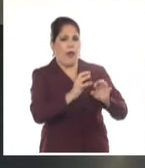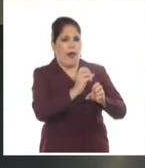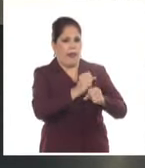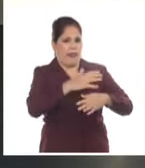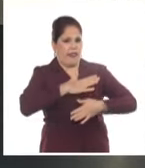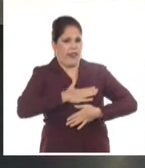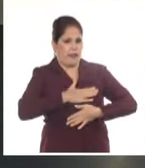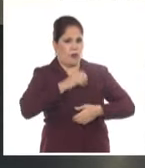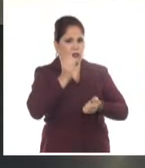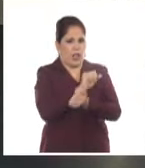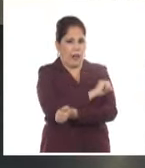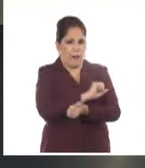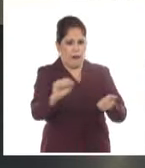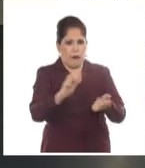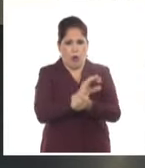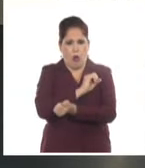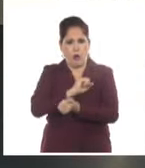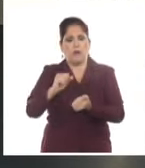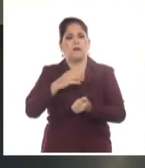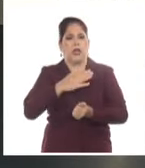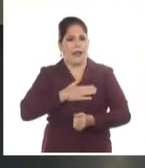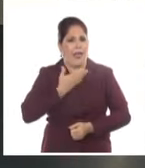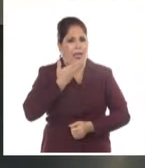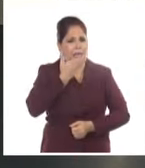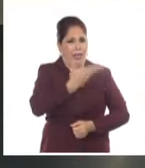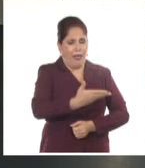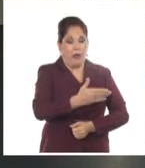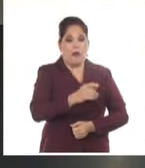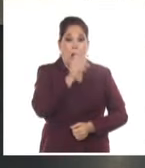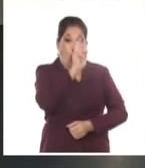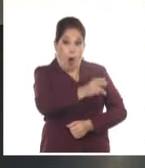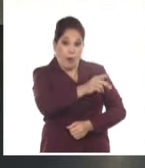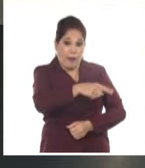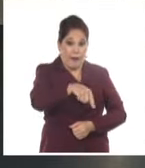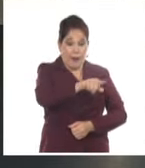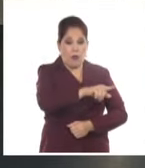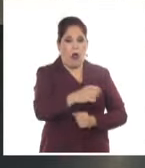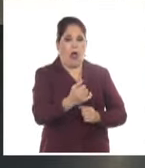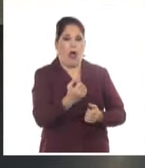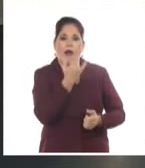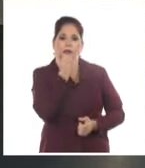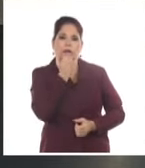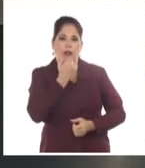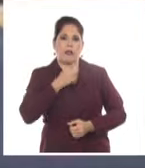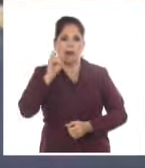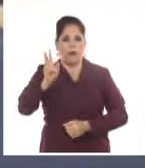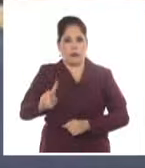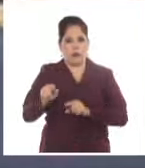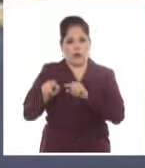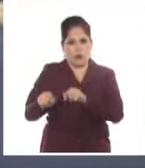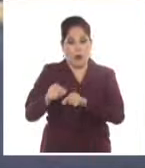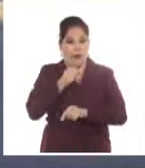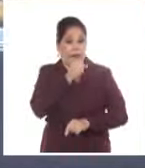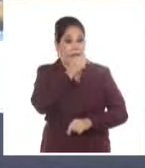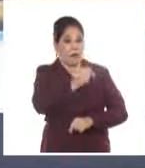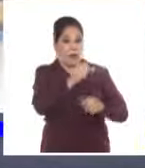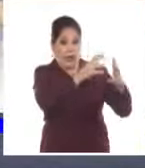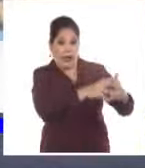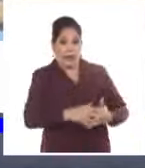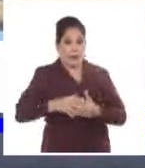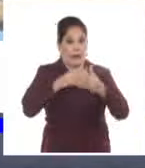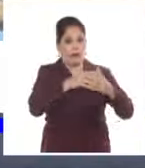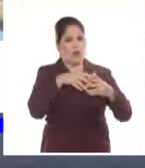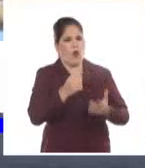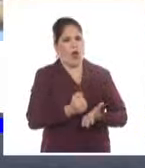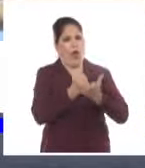los terroristas que han confesado sus crímenes y las órdenes que recibían para dañar a la República Bolivariana. Denunció que Washington es cómplice